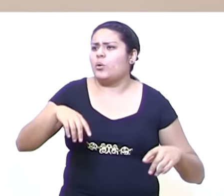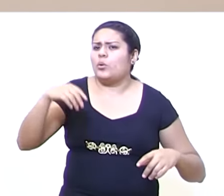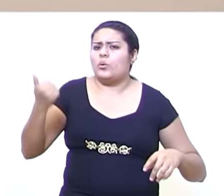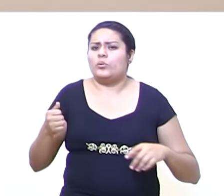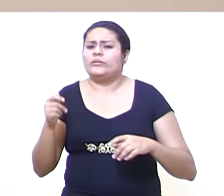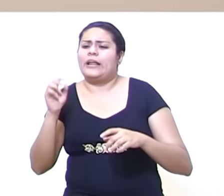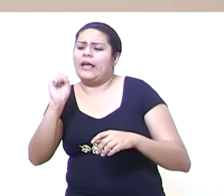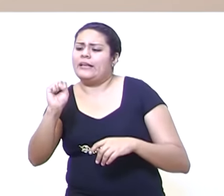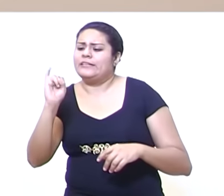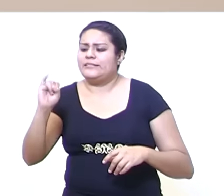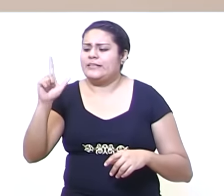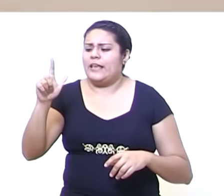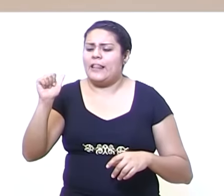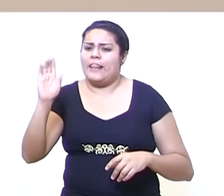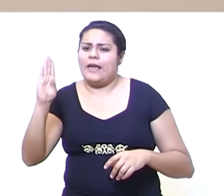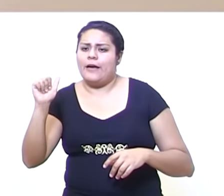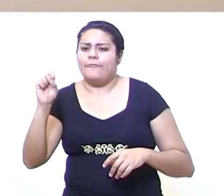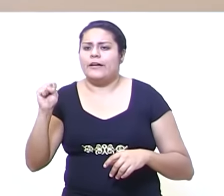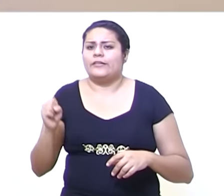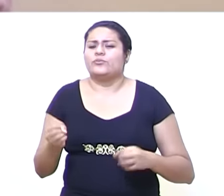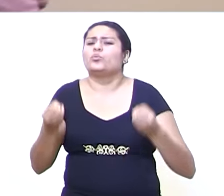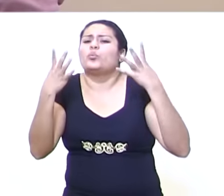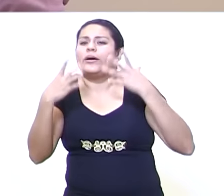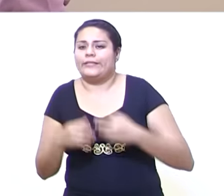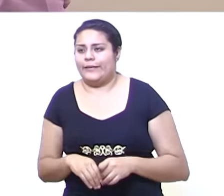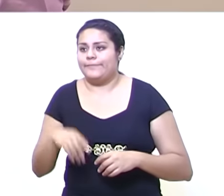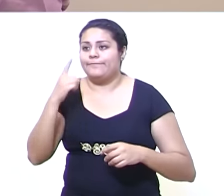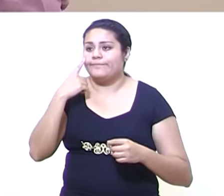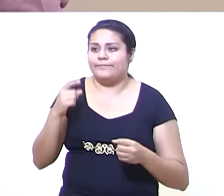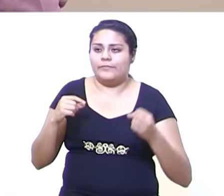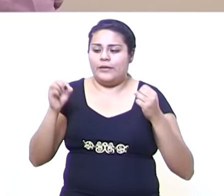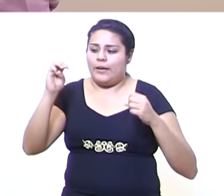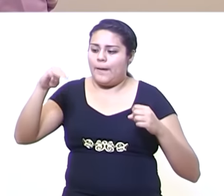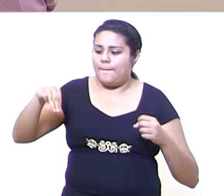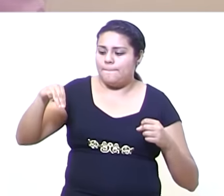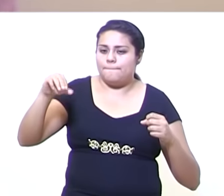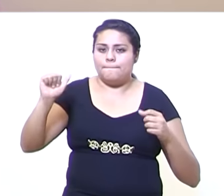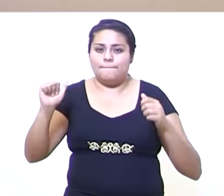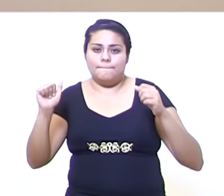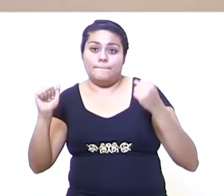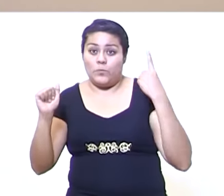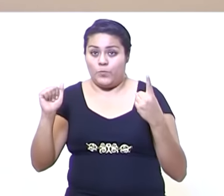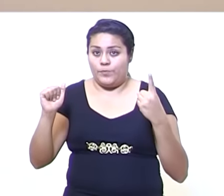tiene? Tiene, ¿ve? 1,